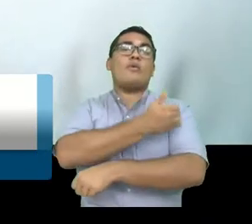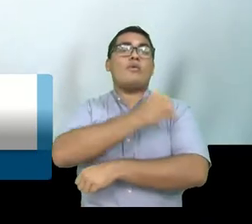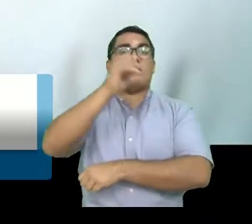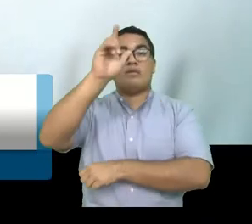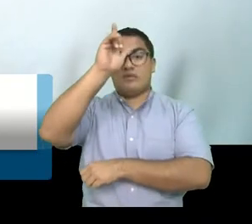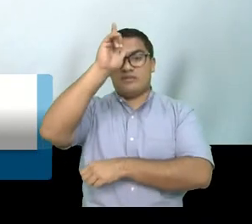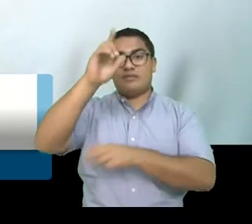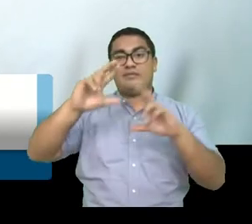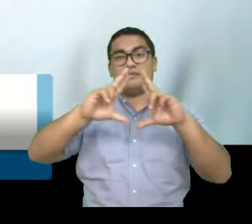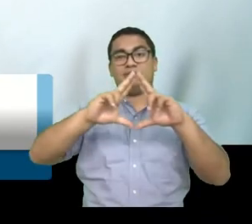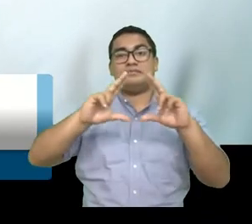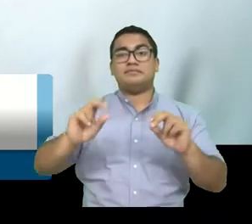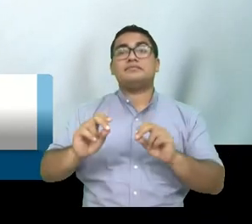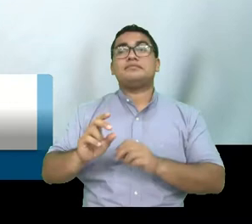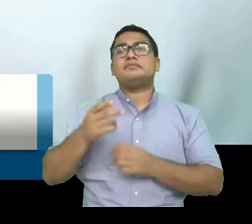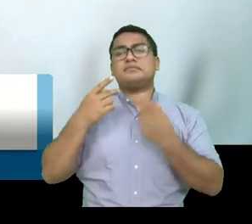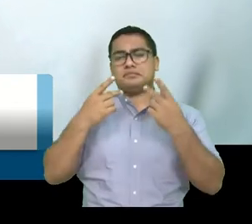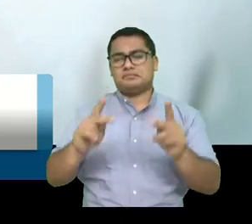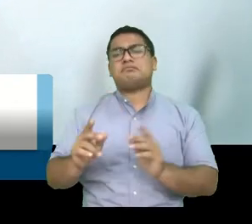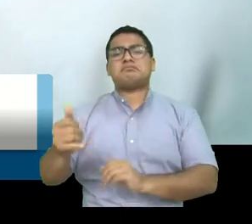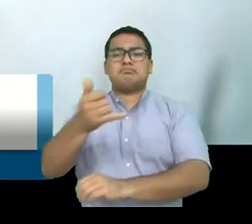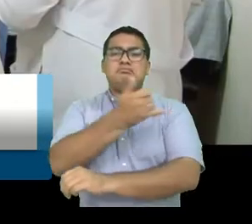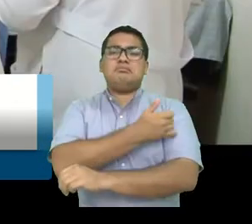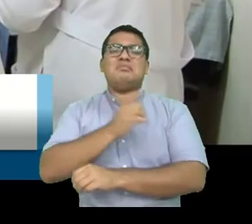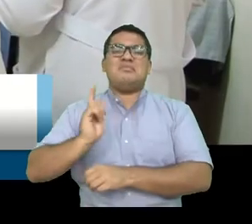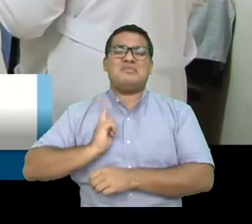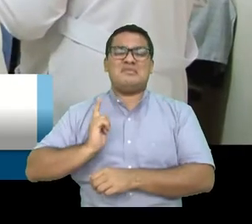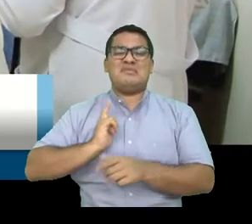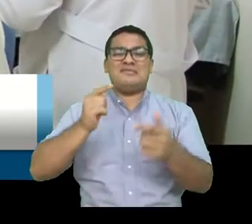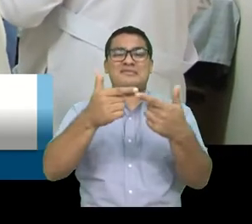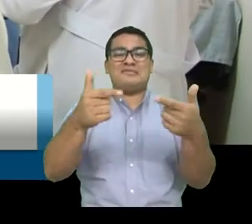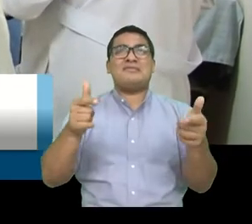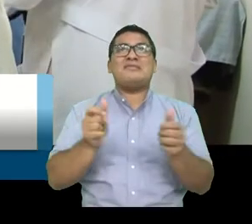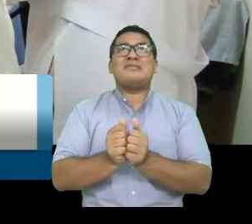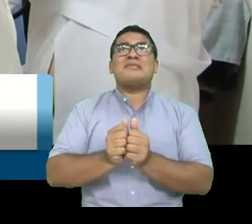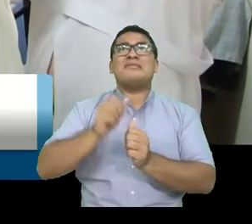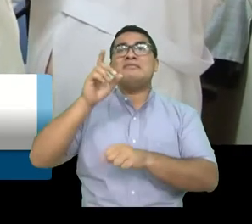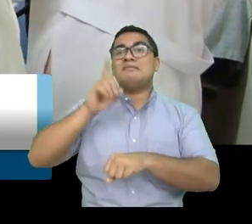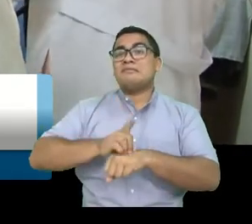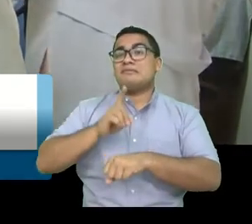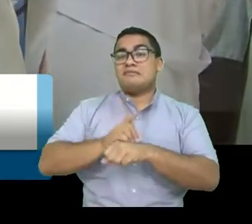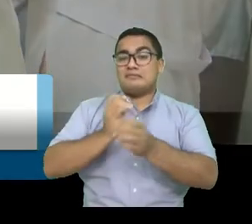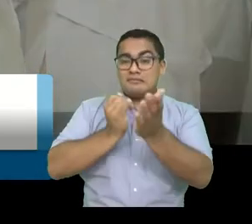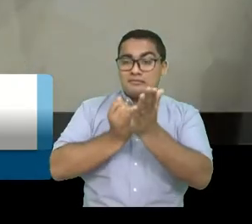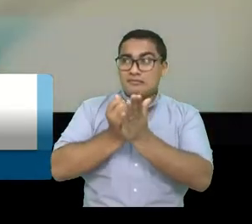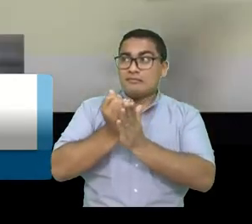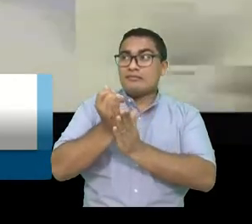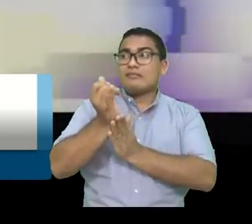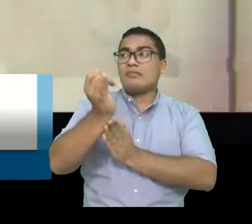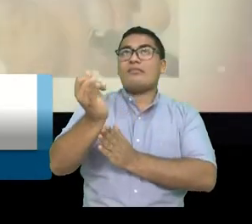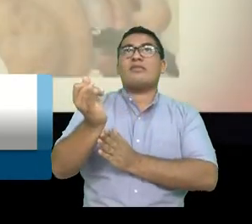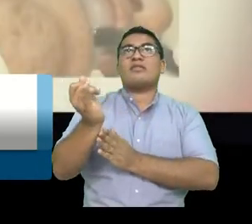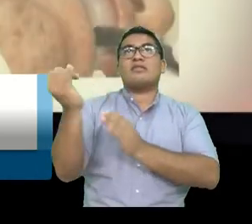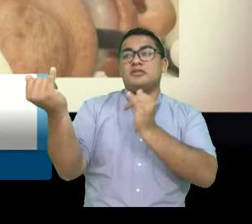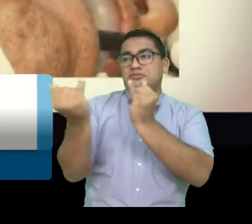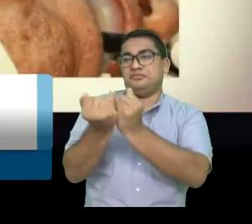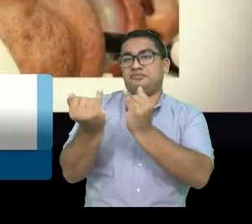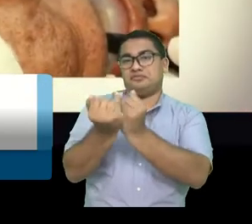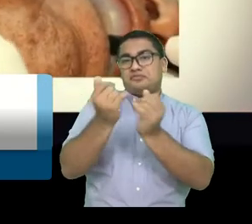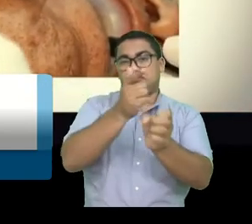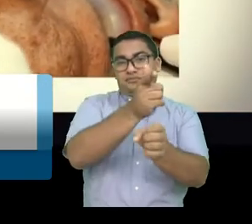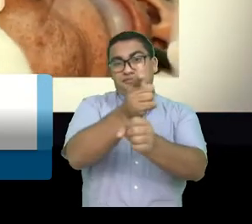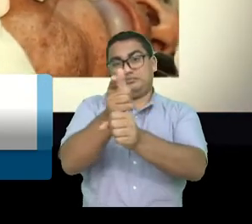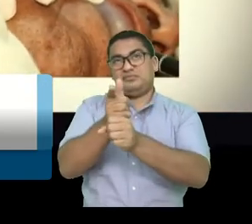tenemos un equipo, sí, tenemos un equipo de médicos que están realizando el estudio, y perfectamente, así como los compañeros que están